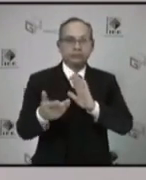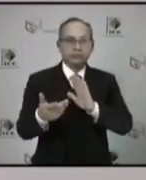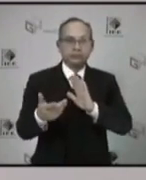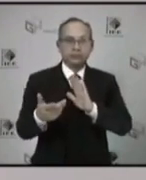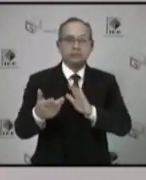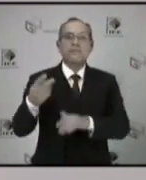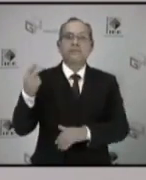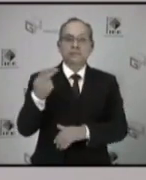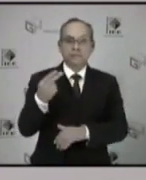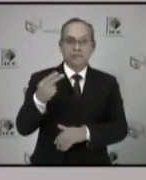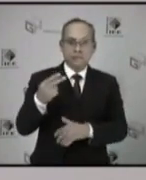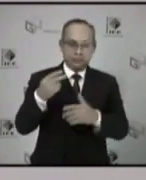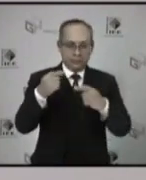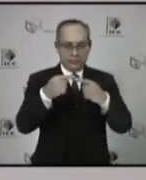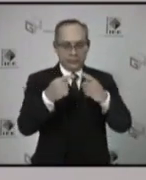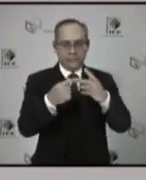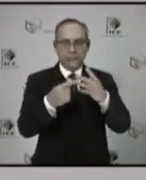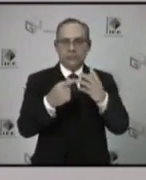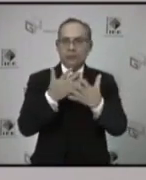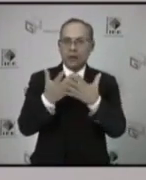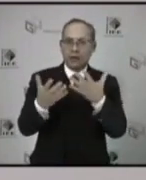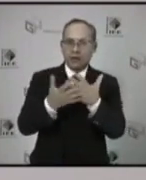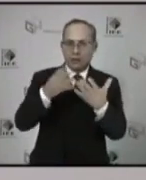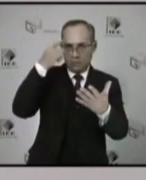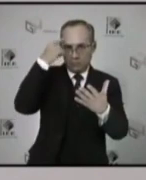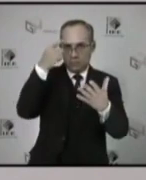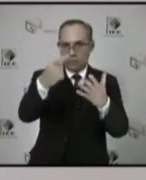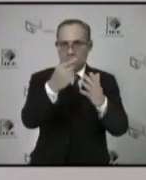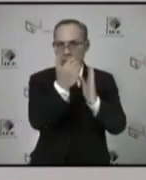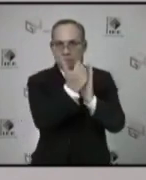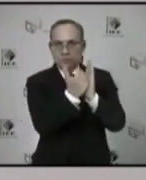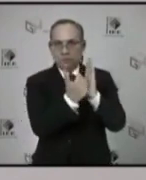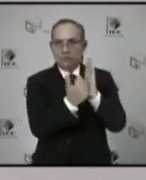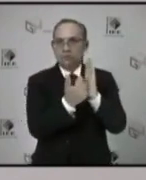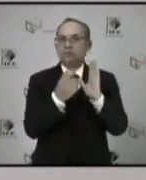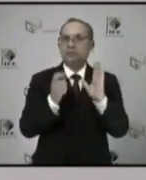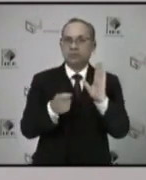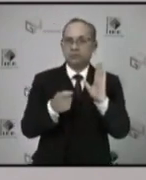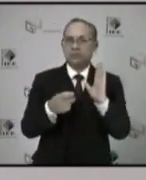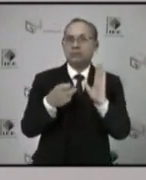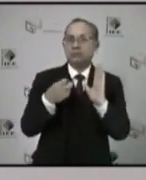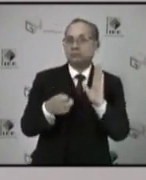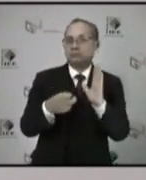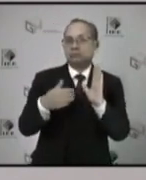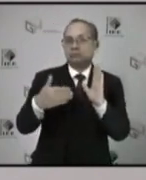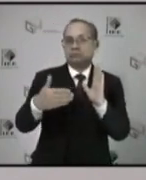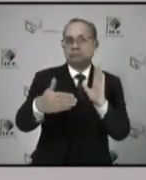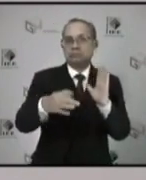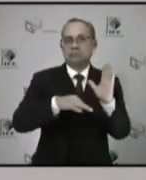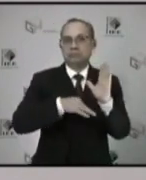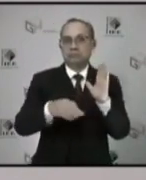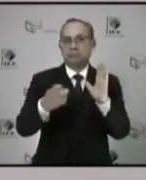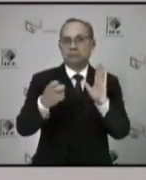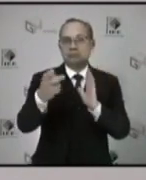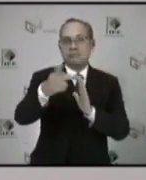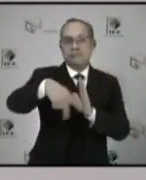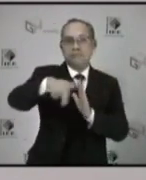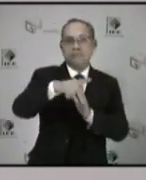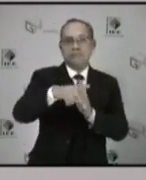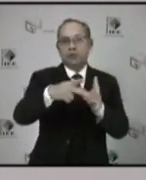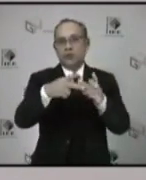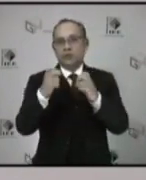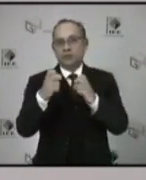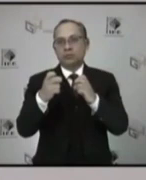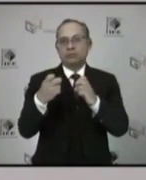generar los mecanismos para devolver al pueblo lo que se han robado. De nada sirve que esos funcionarios estén privados